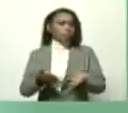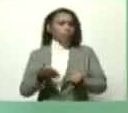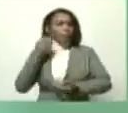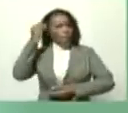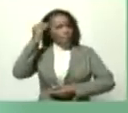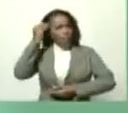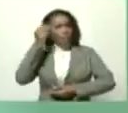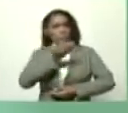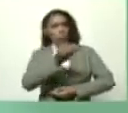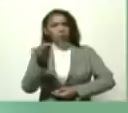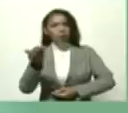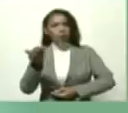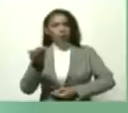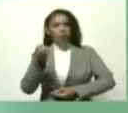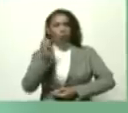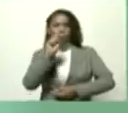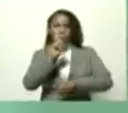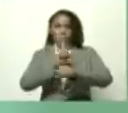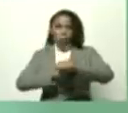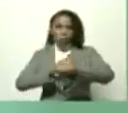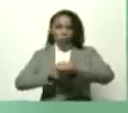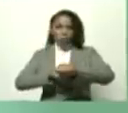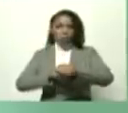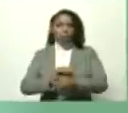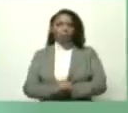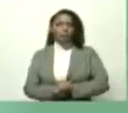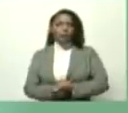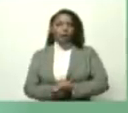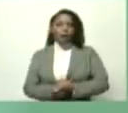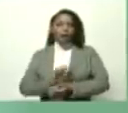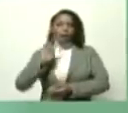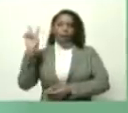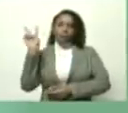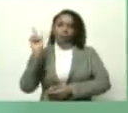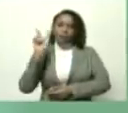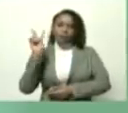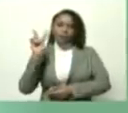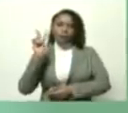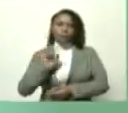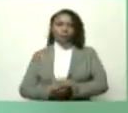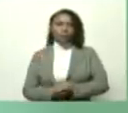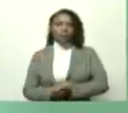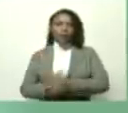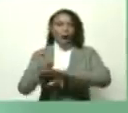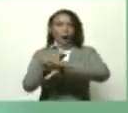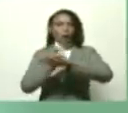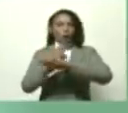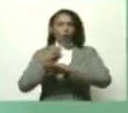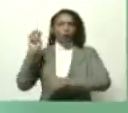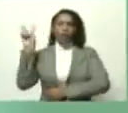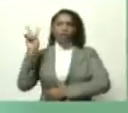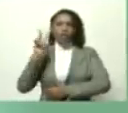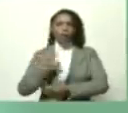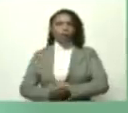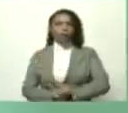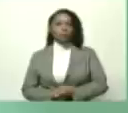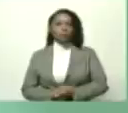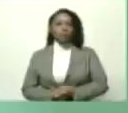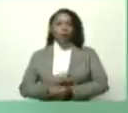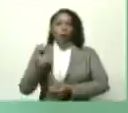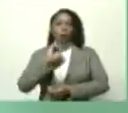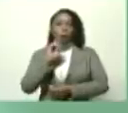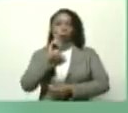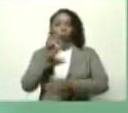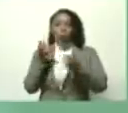Imagínese por un momento que Venezuela, que el gobierno de Venezuela o que un